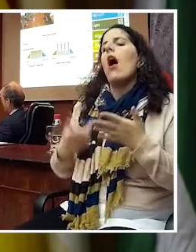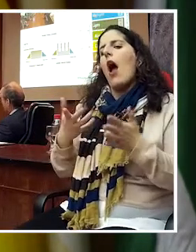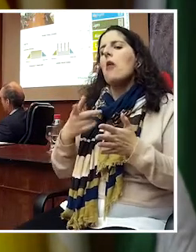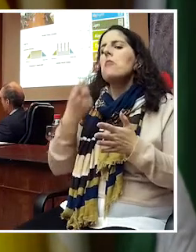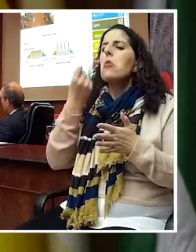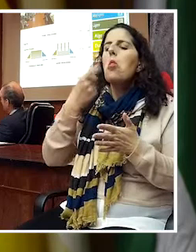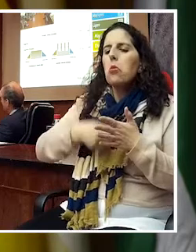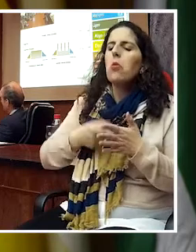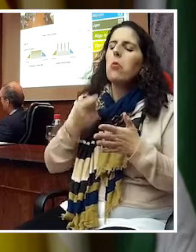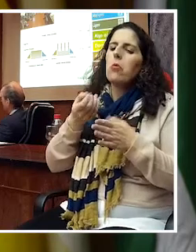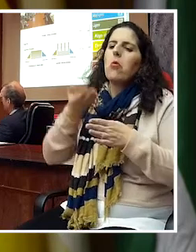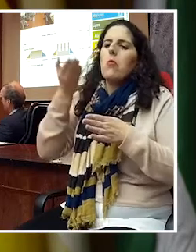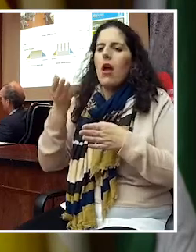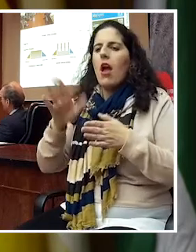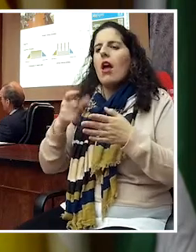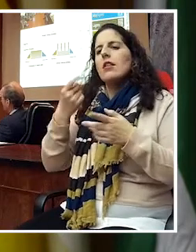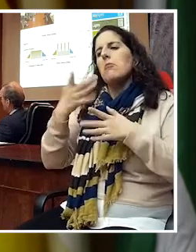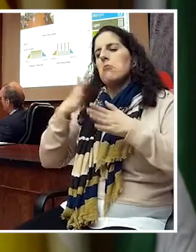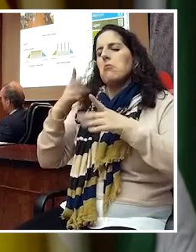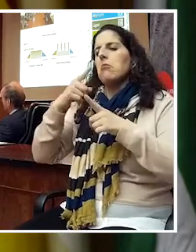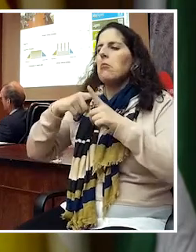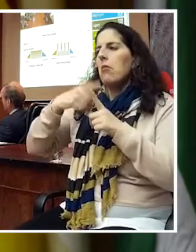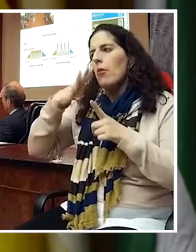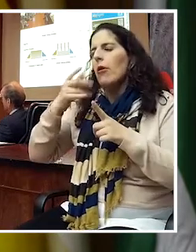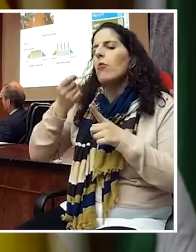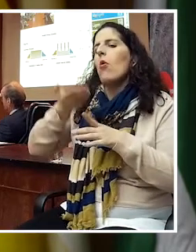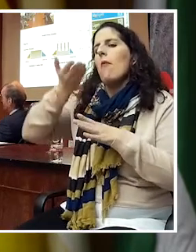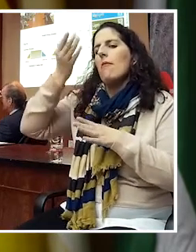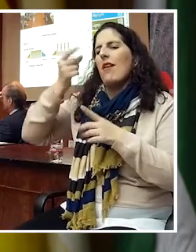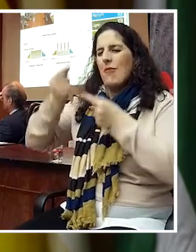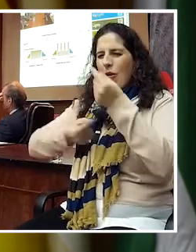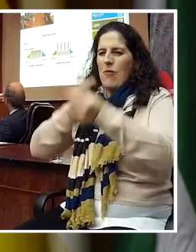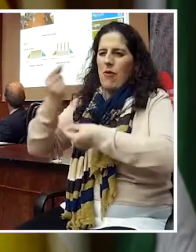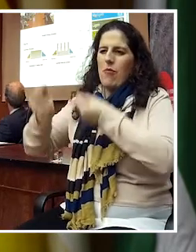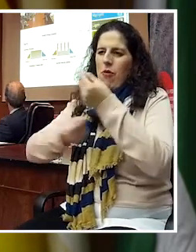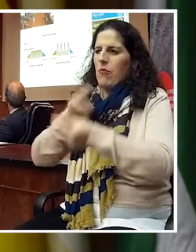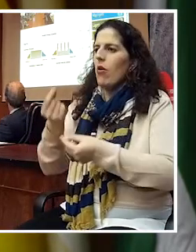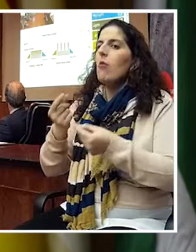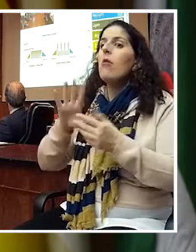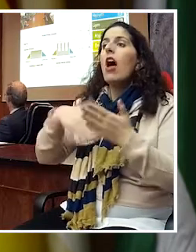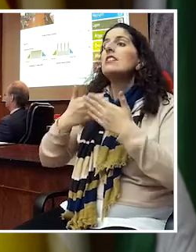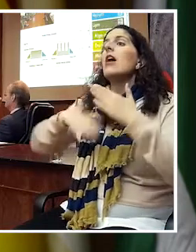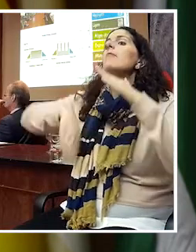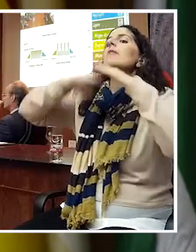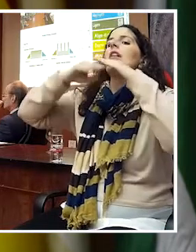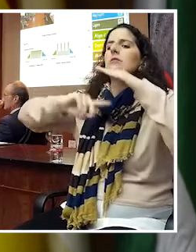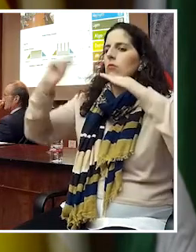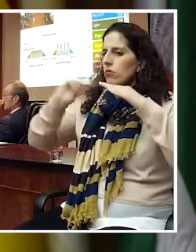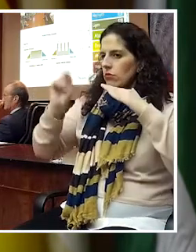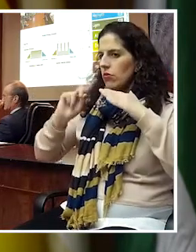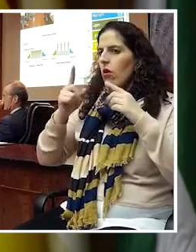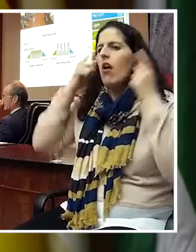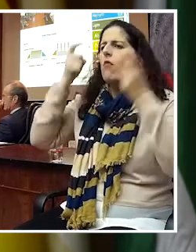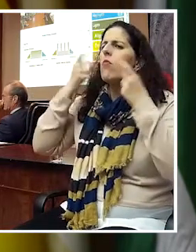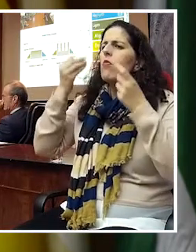incrementarlo en la fase final de la rehabilitación hasta llegar a una escala mucho más alto, desaconsejándose llegar a unas zonas de